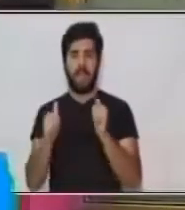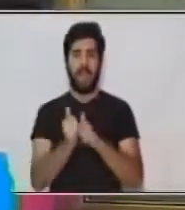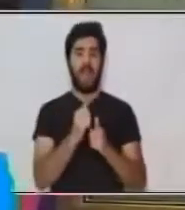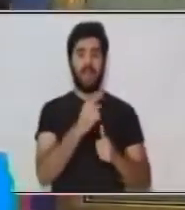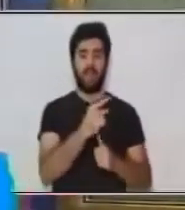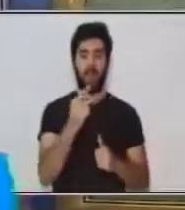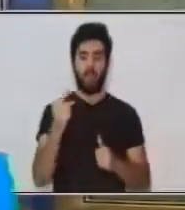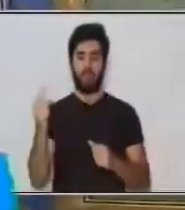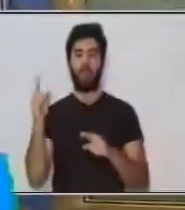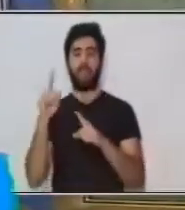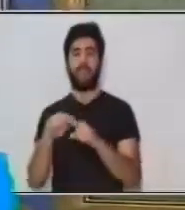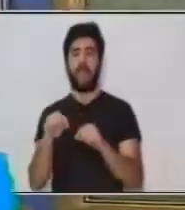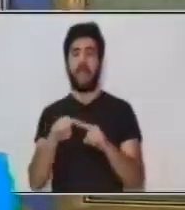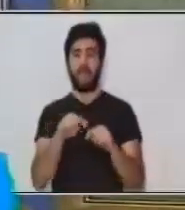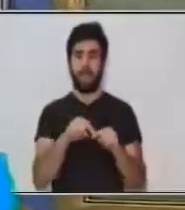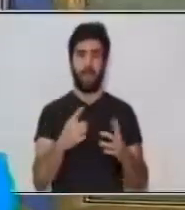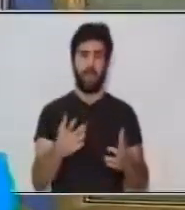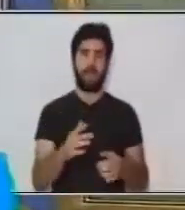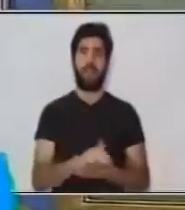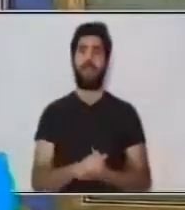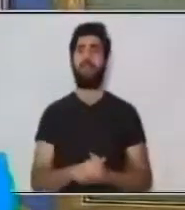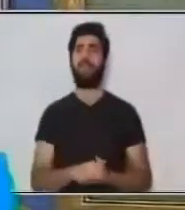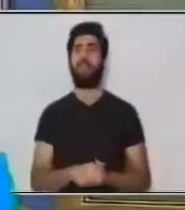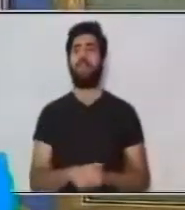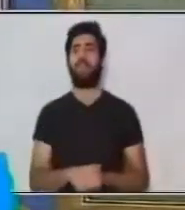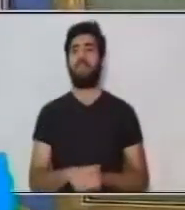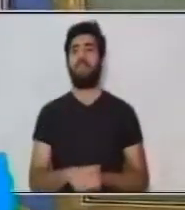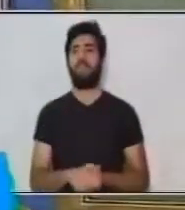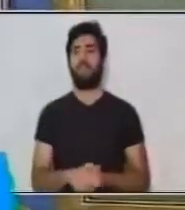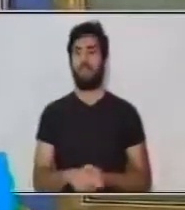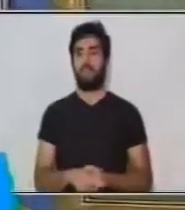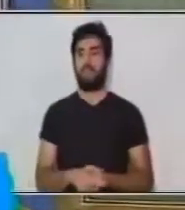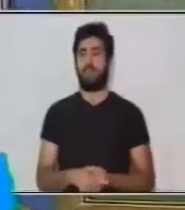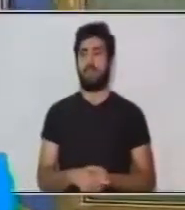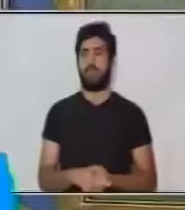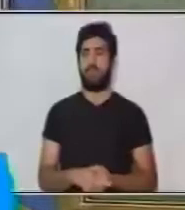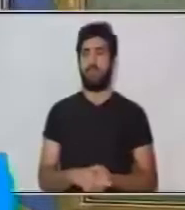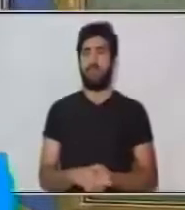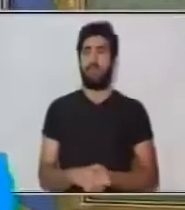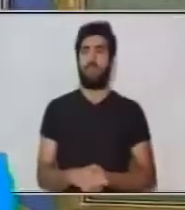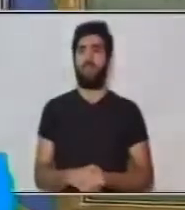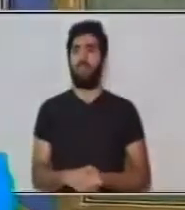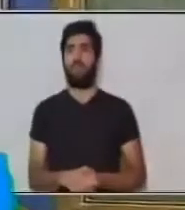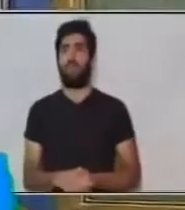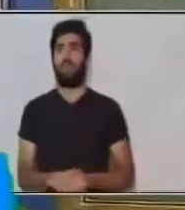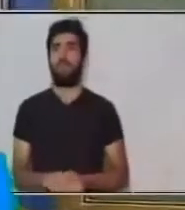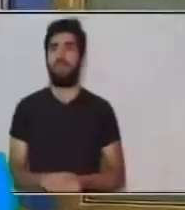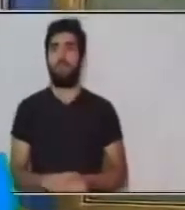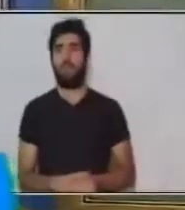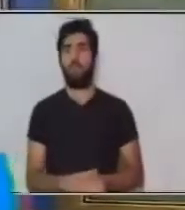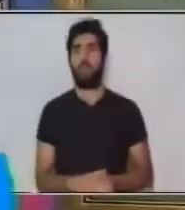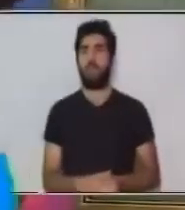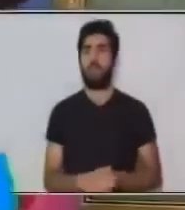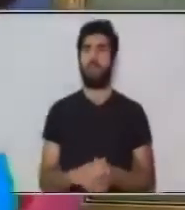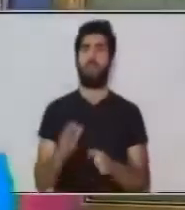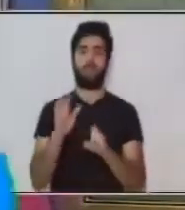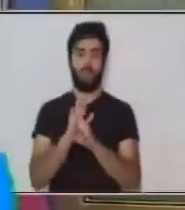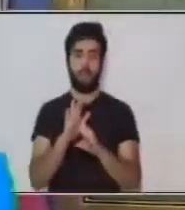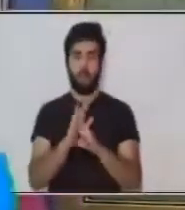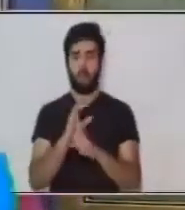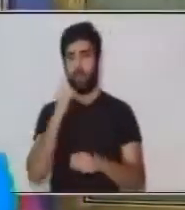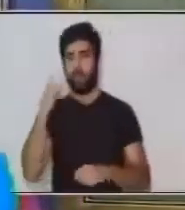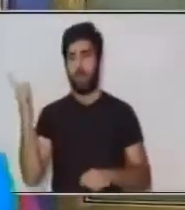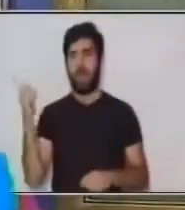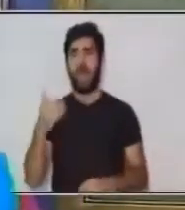a darles un nombre. Los que tienen 3 lados. A los